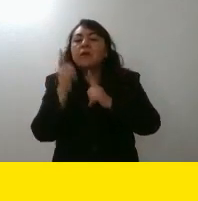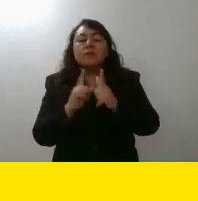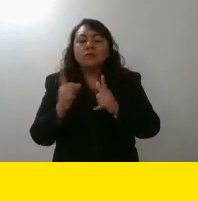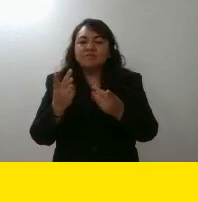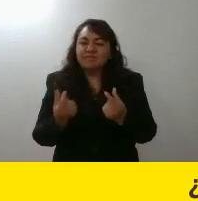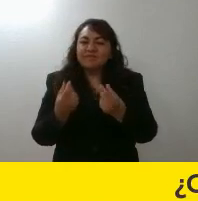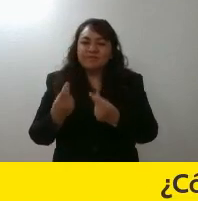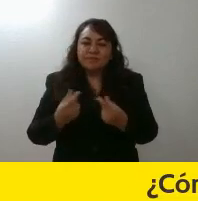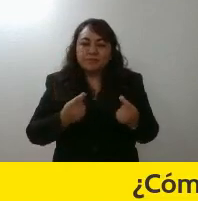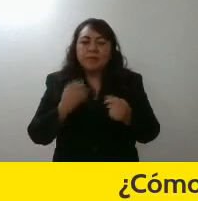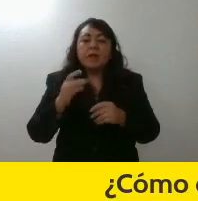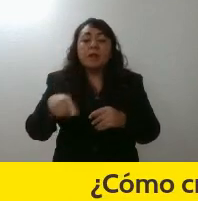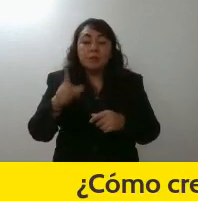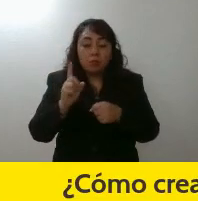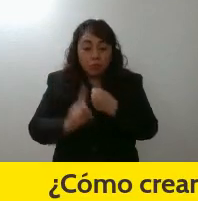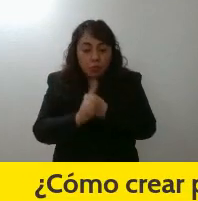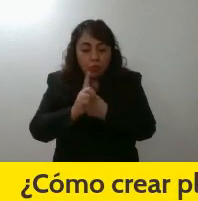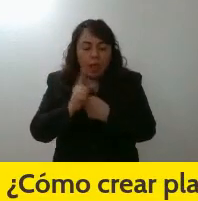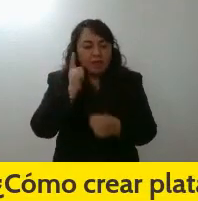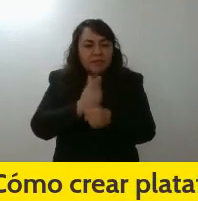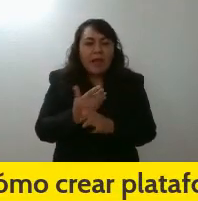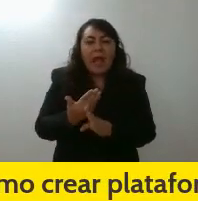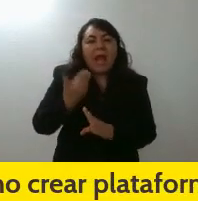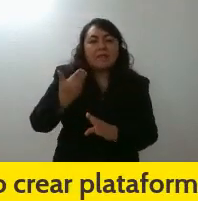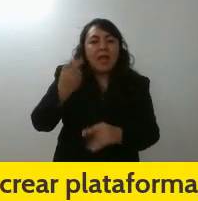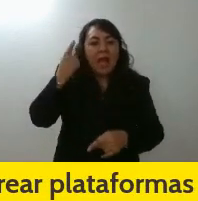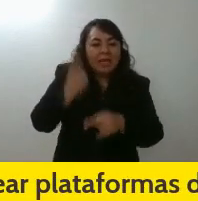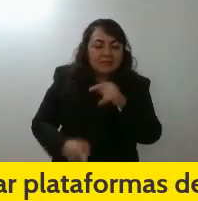problemas antes de que todo salga mal.